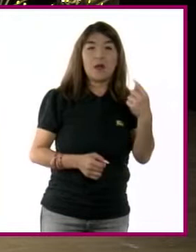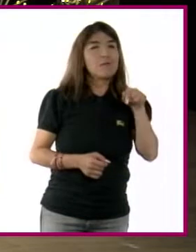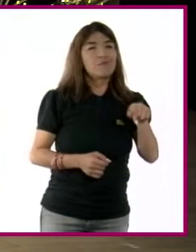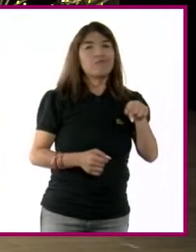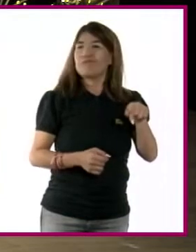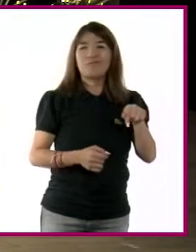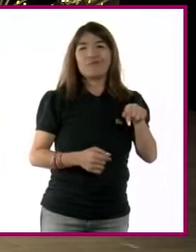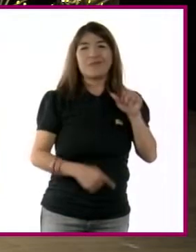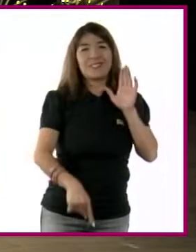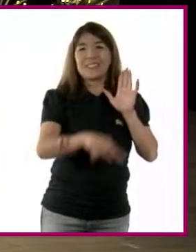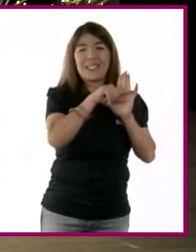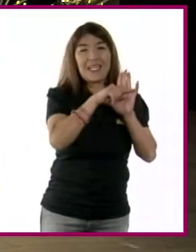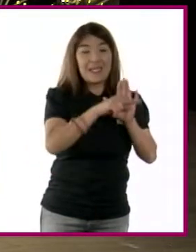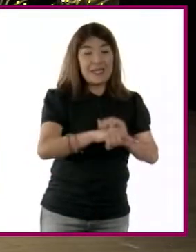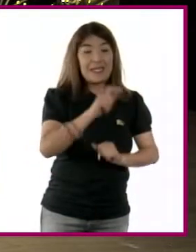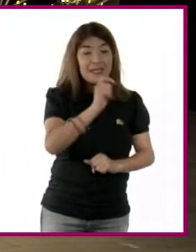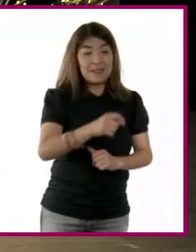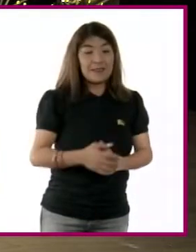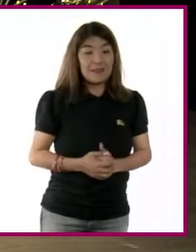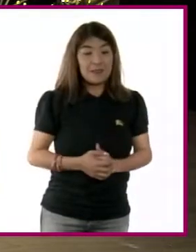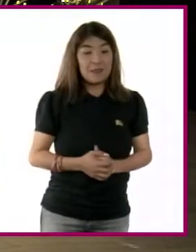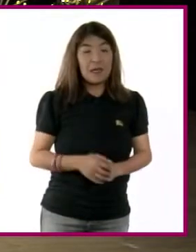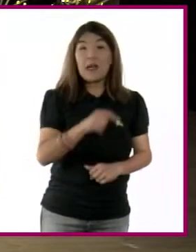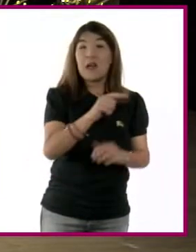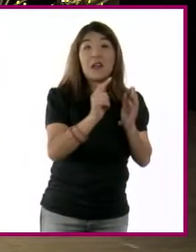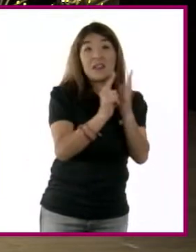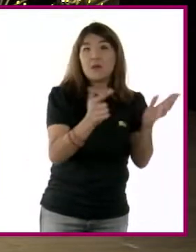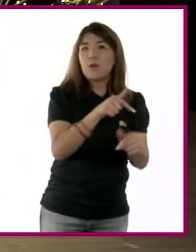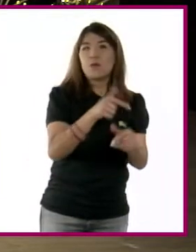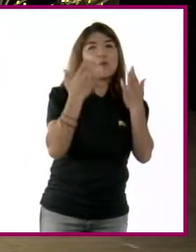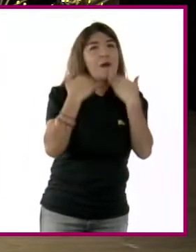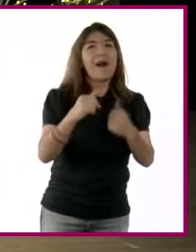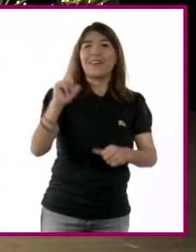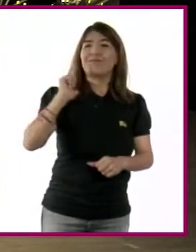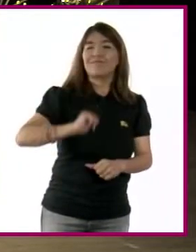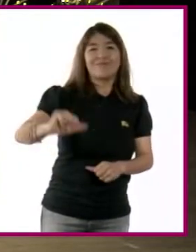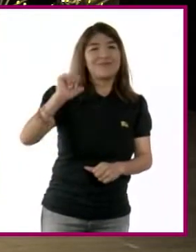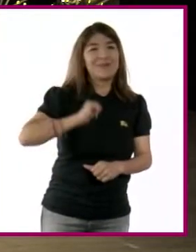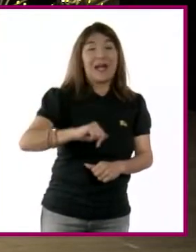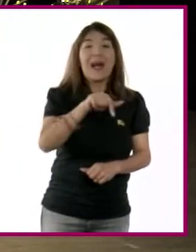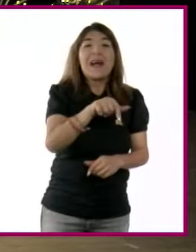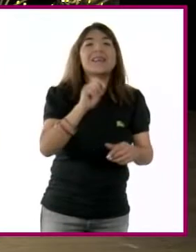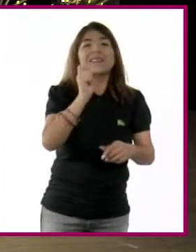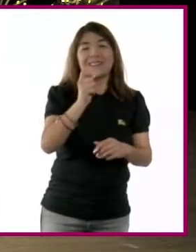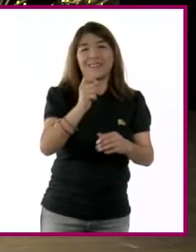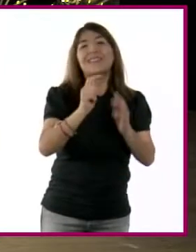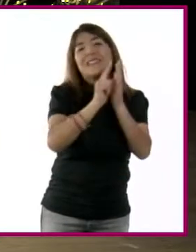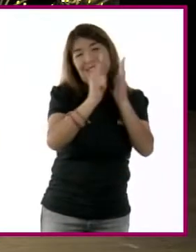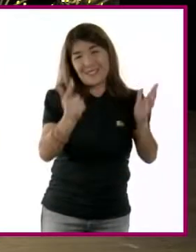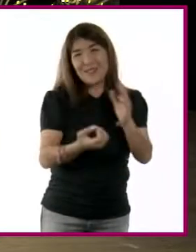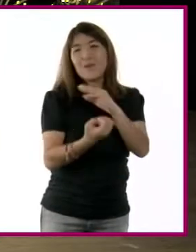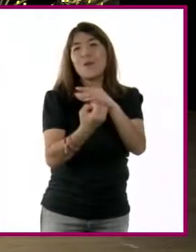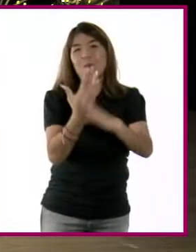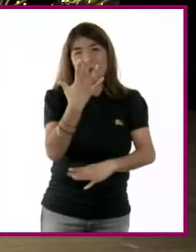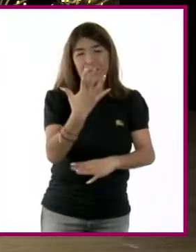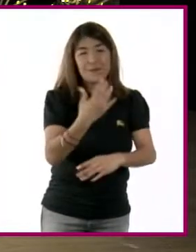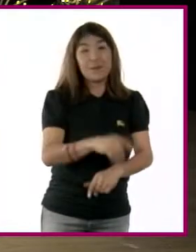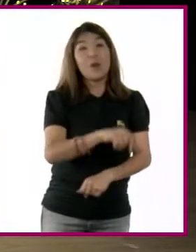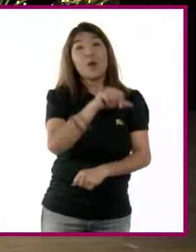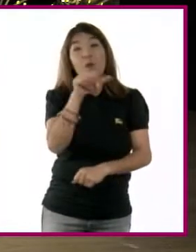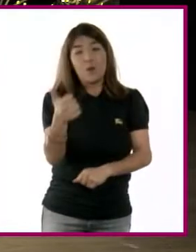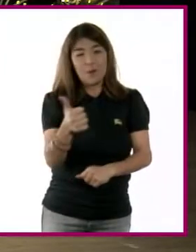X. Es decir, ahí irían los libros que no son viejos, o sea, los libros nuevos. Supongamos que